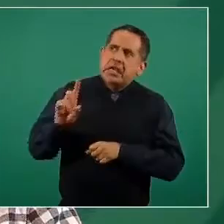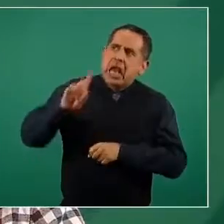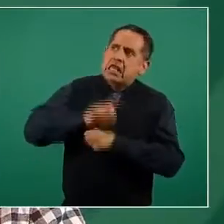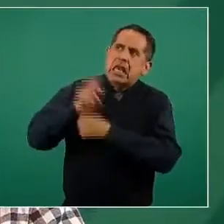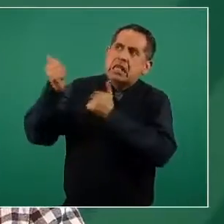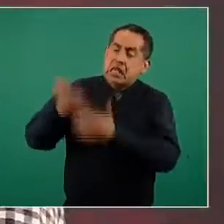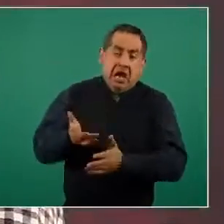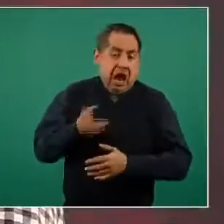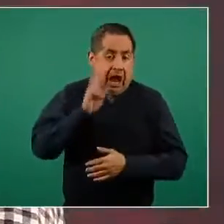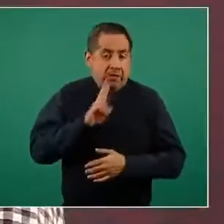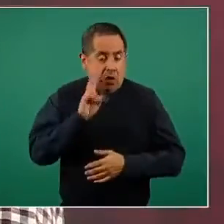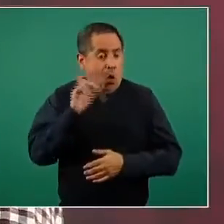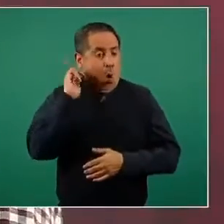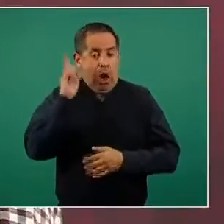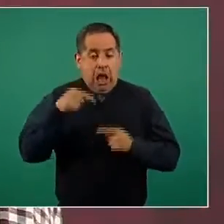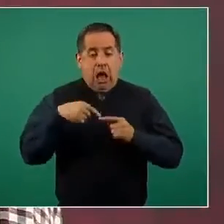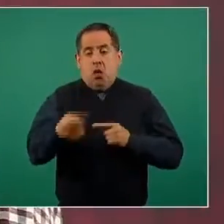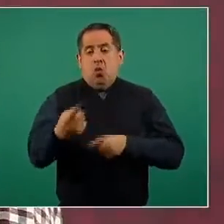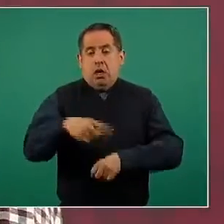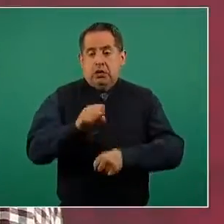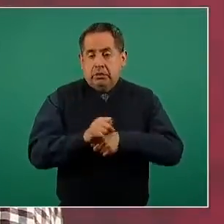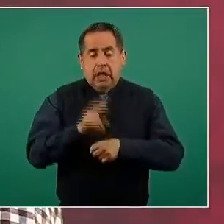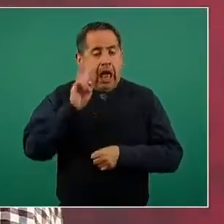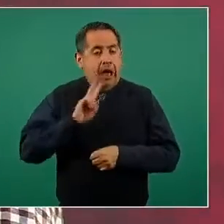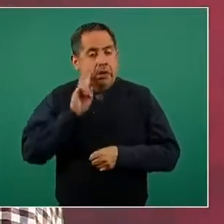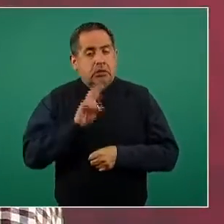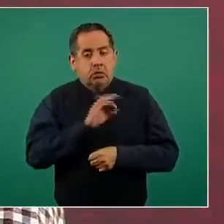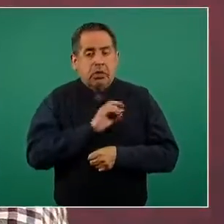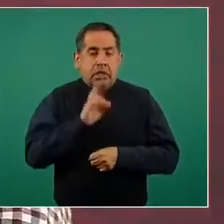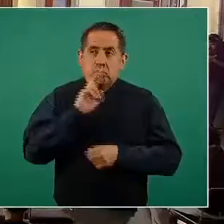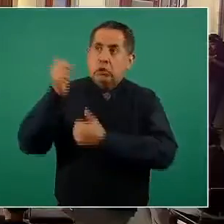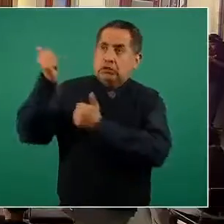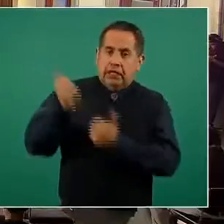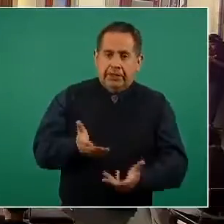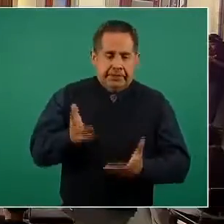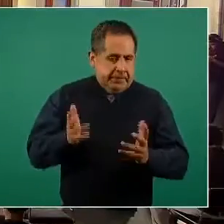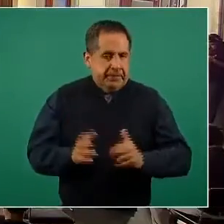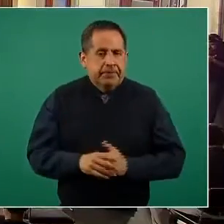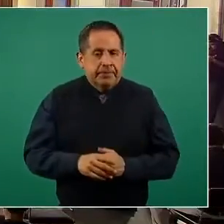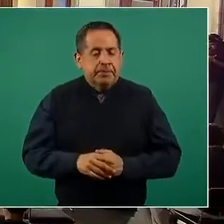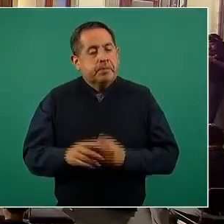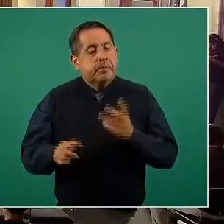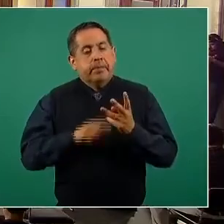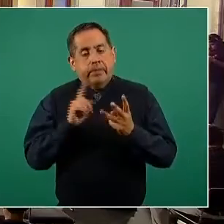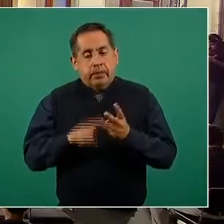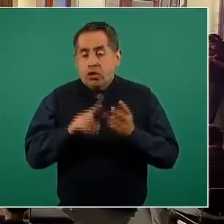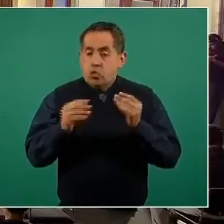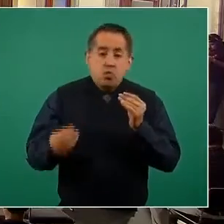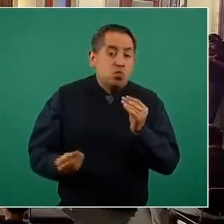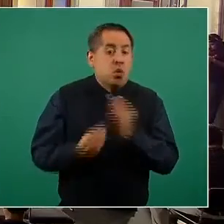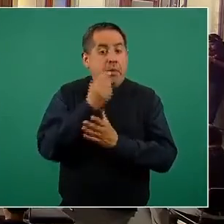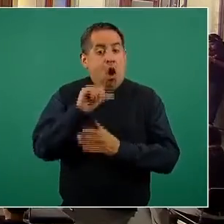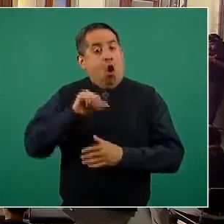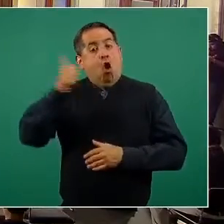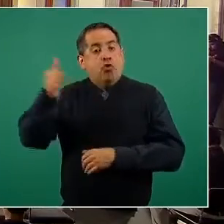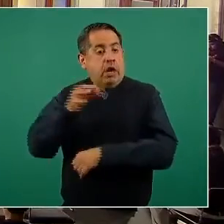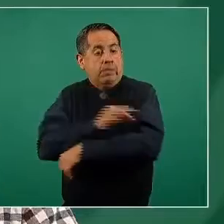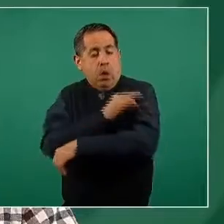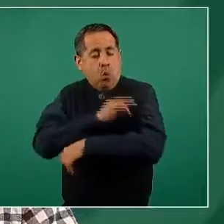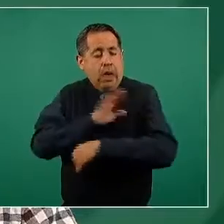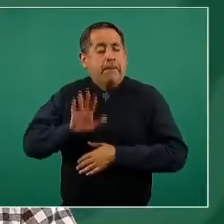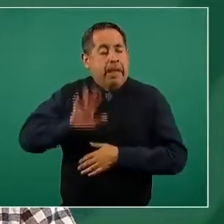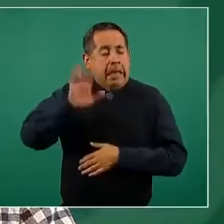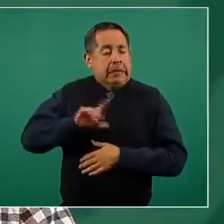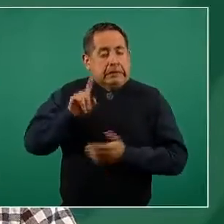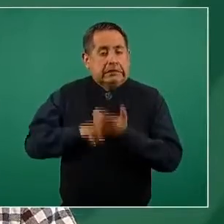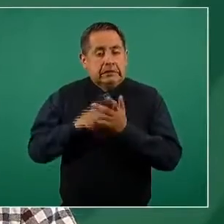ojalá que también en el curso de la siguiente semana tengamos el embarque. Tenemos una nueva vacuna en el horizonte, que es